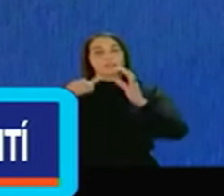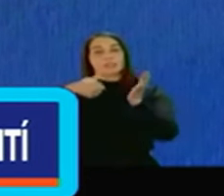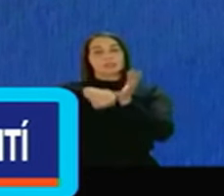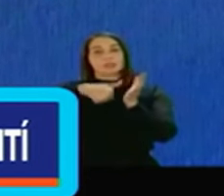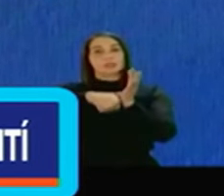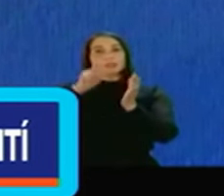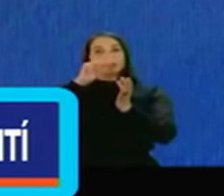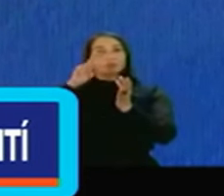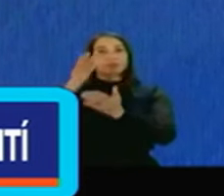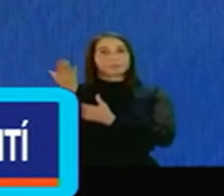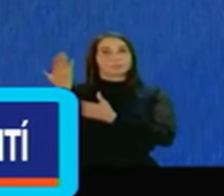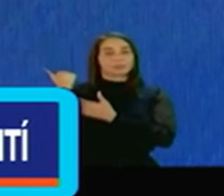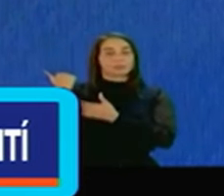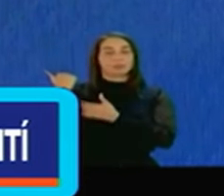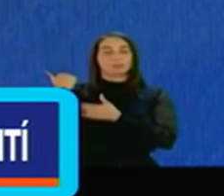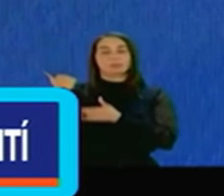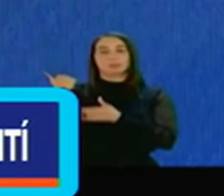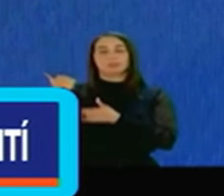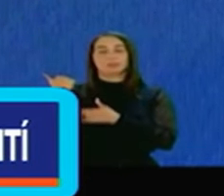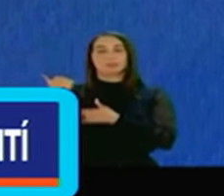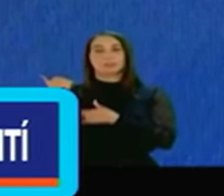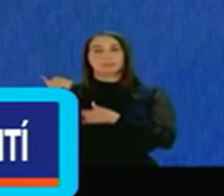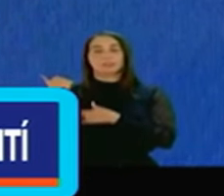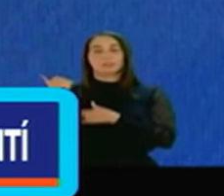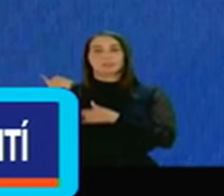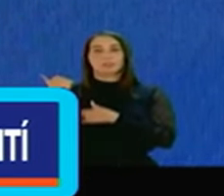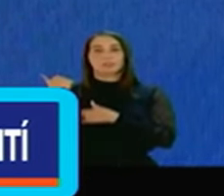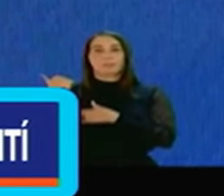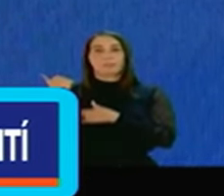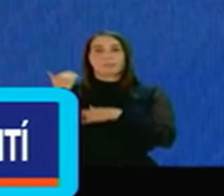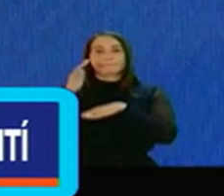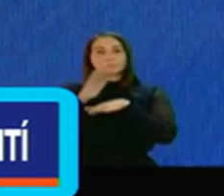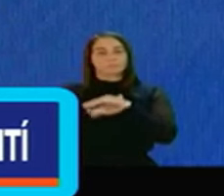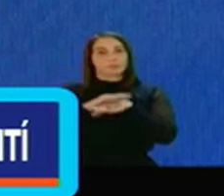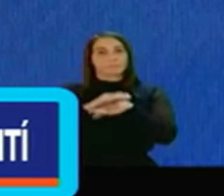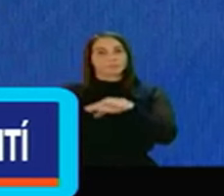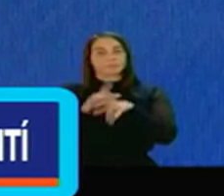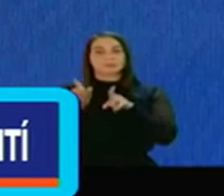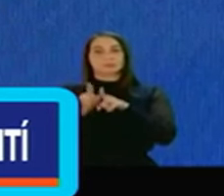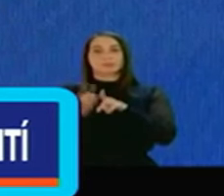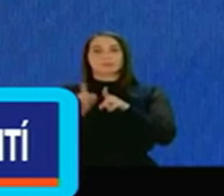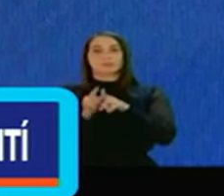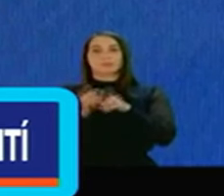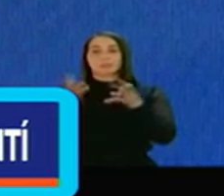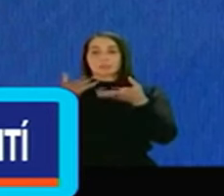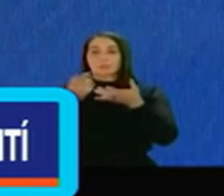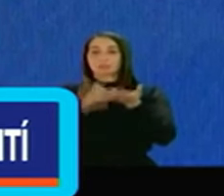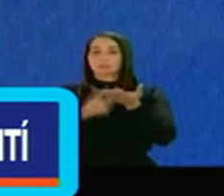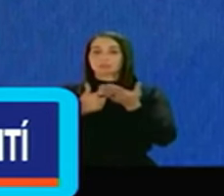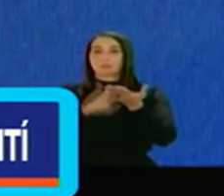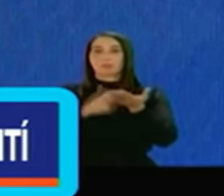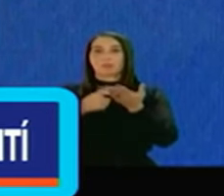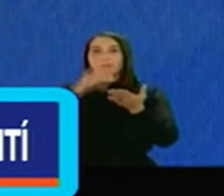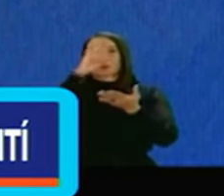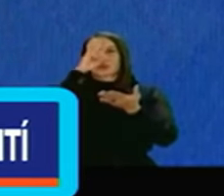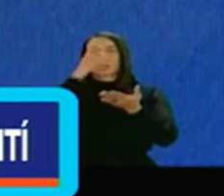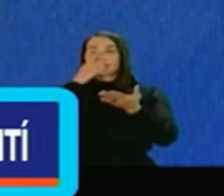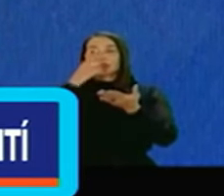la República Dominicana, pues se utiliza la mano de obra haitiana. Entonces el gobierno ha dicho que va a buscar un programa